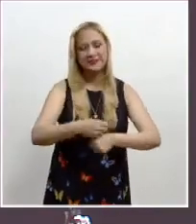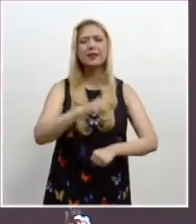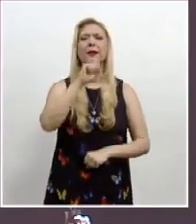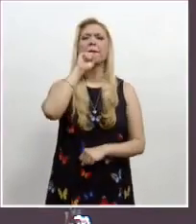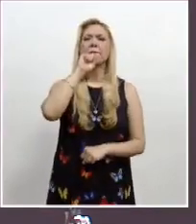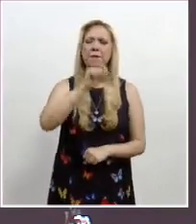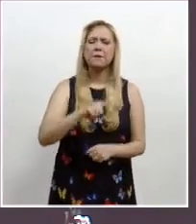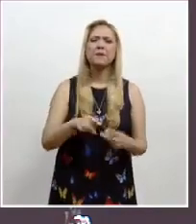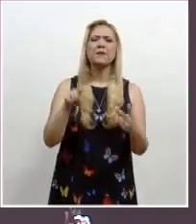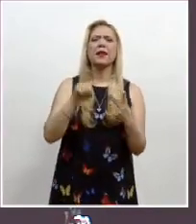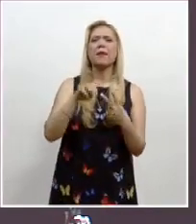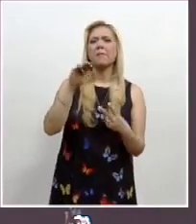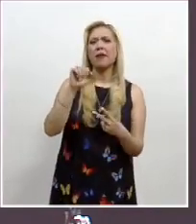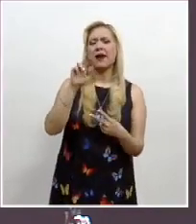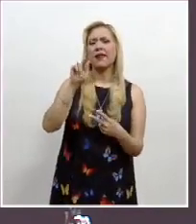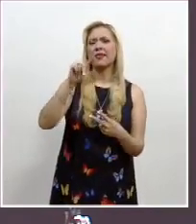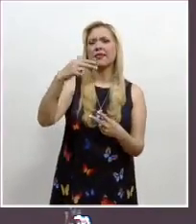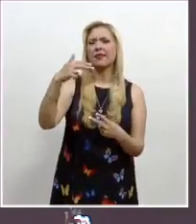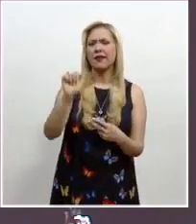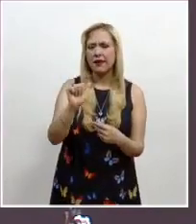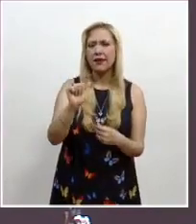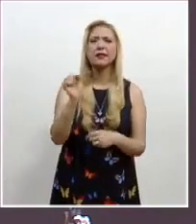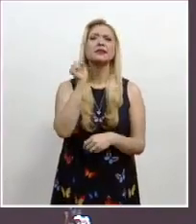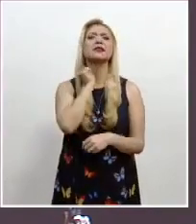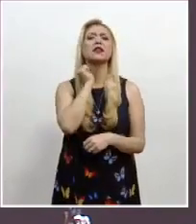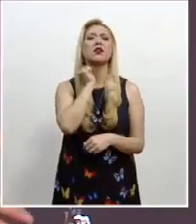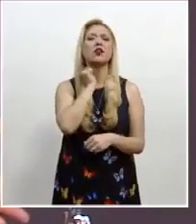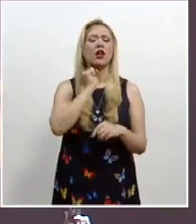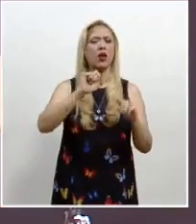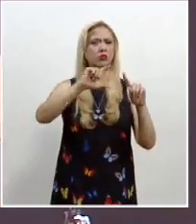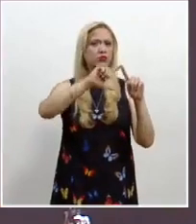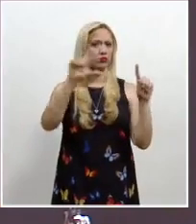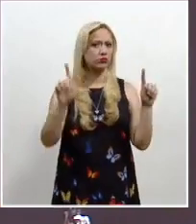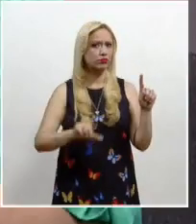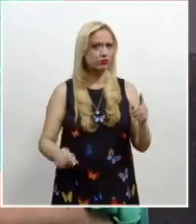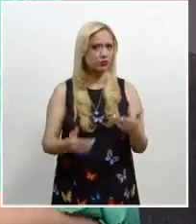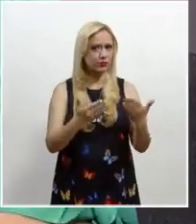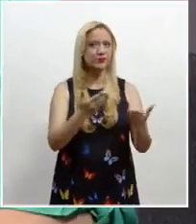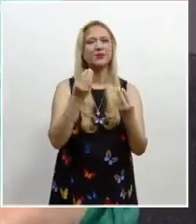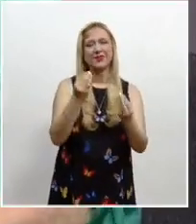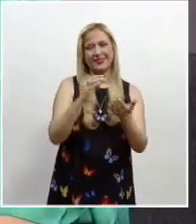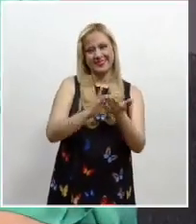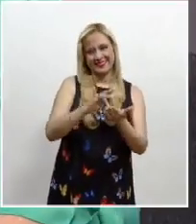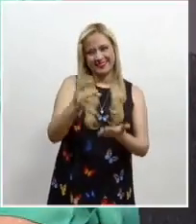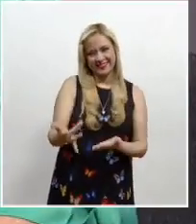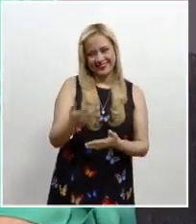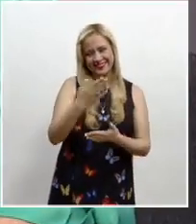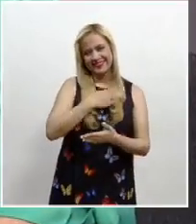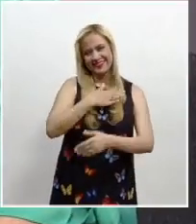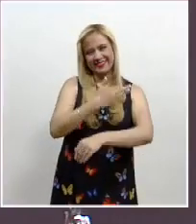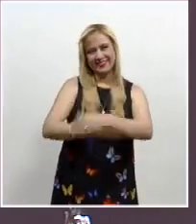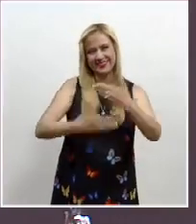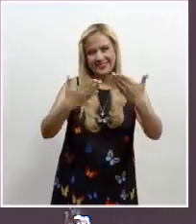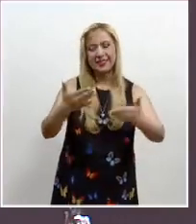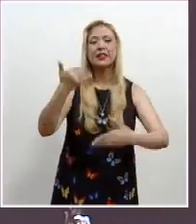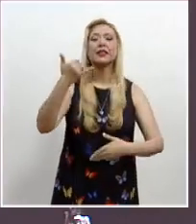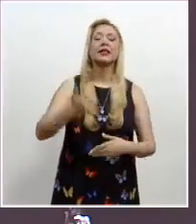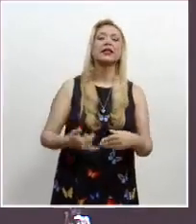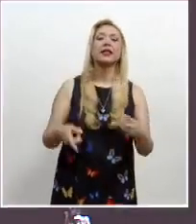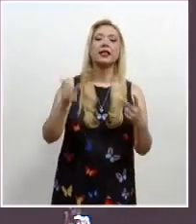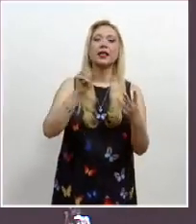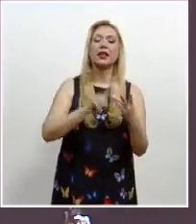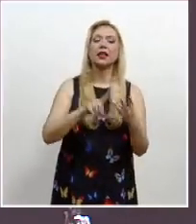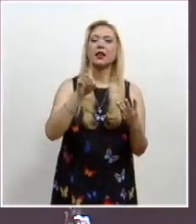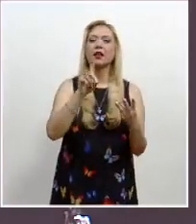acompaña Marta Lucía Micher Camarena, senadora de la República. Malú Micher, bienvenida. Muchas gracias, buenas tardes. Y está con nosotros la